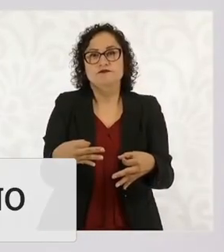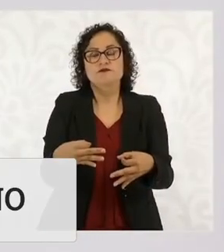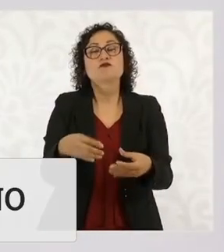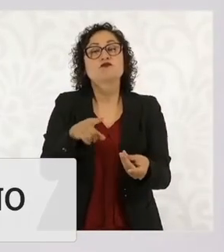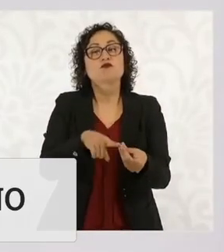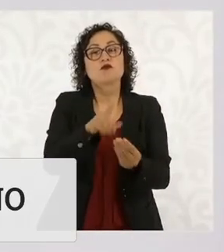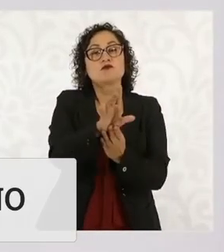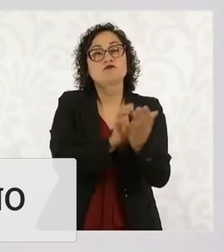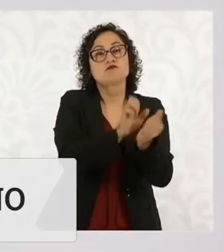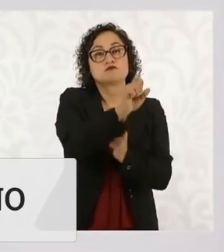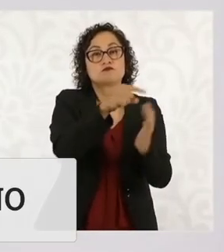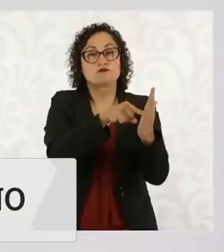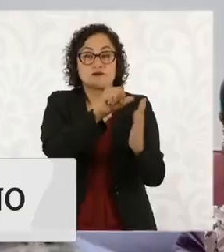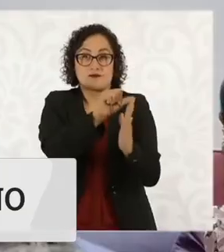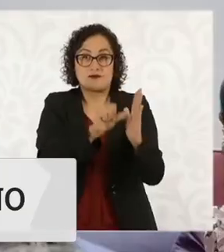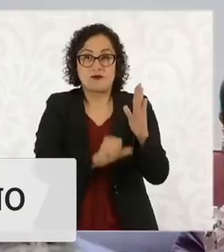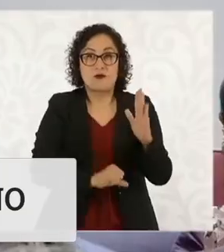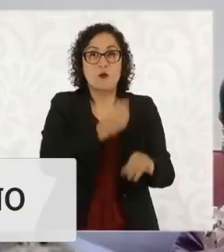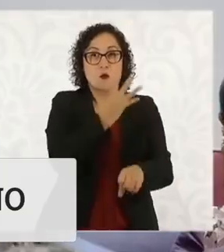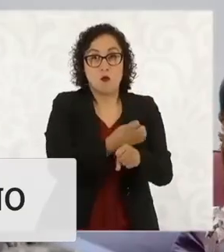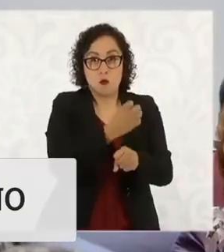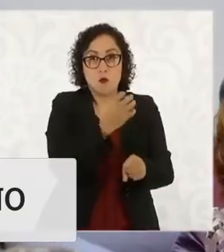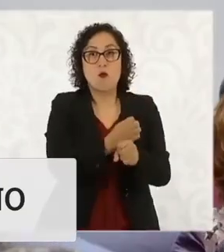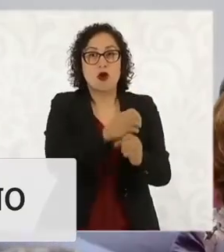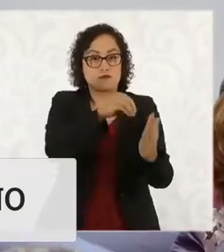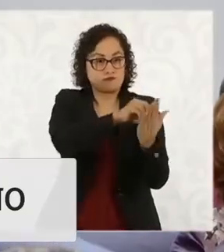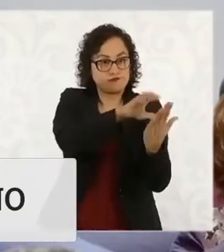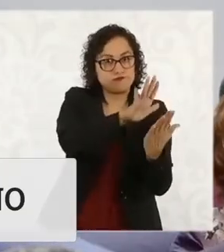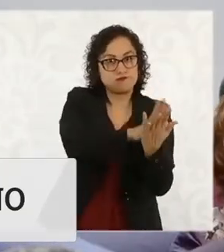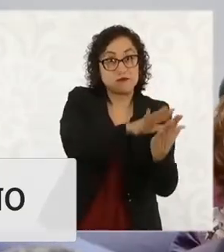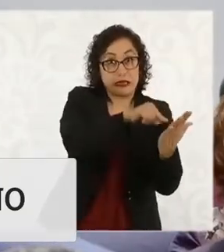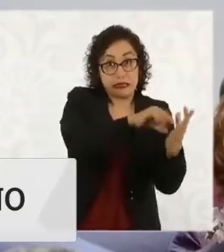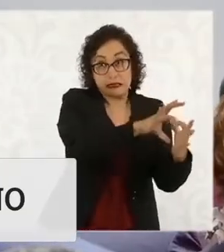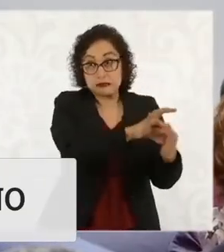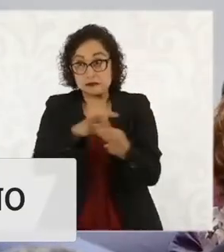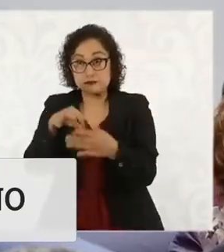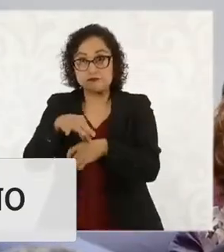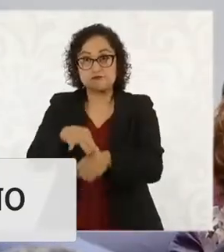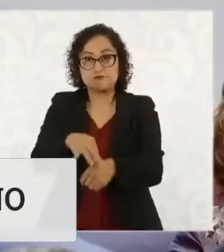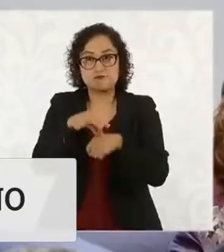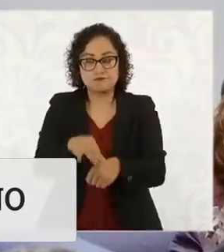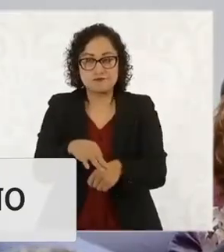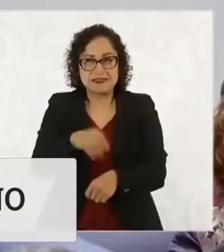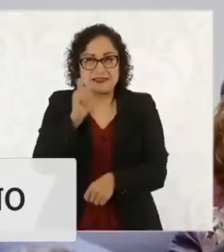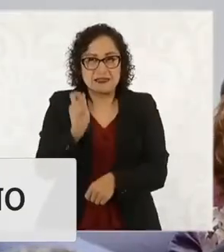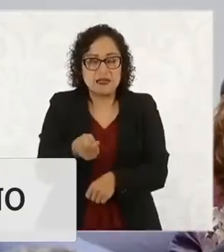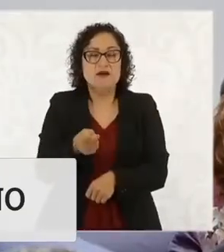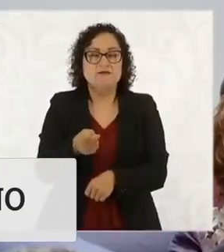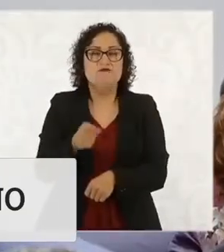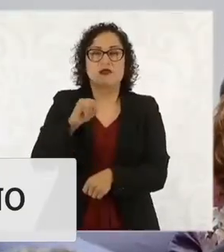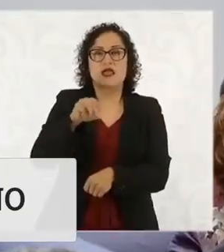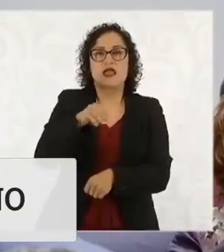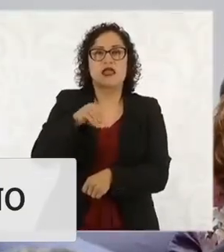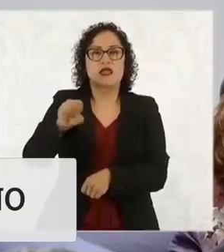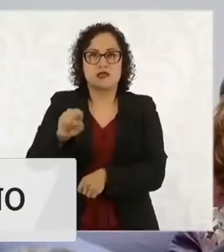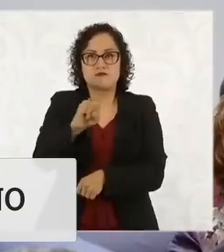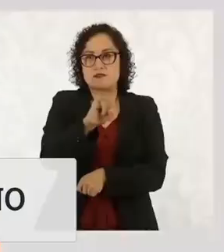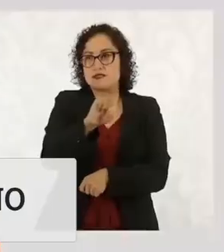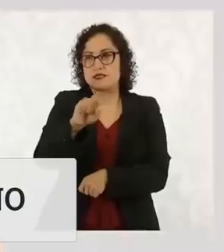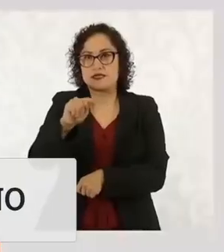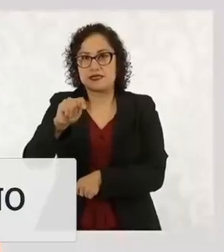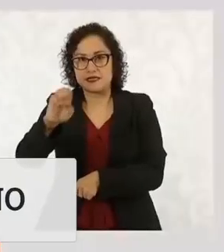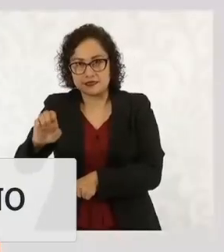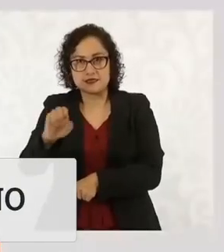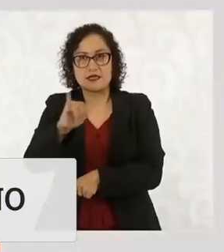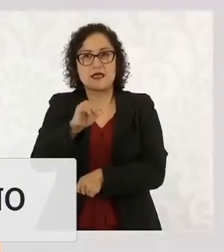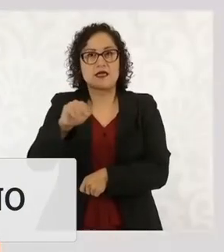Cuarto Constitucional. Para cumplirlo a cabalidad, fortalecemos el IMSS, el ISSSTE y